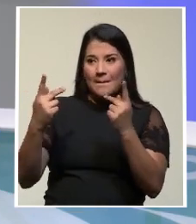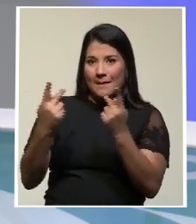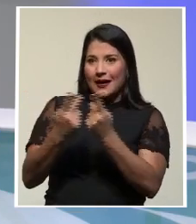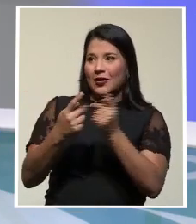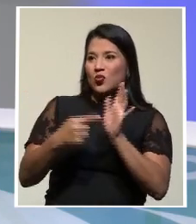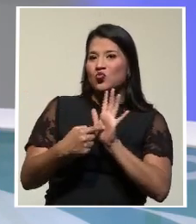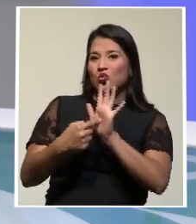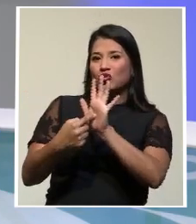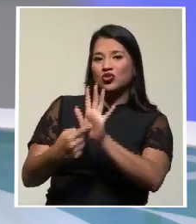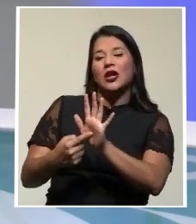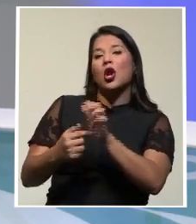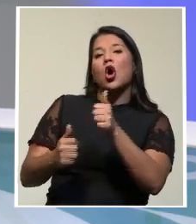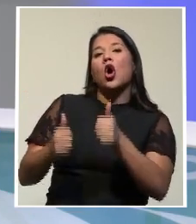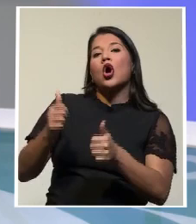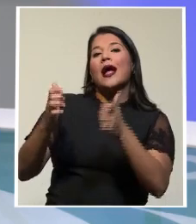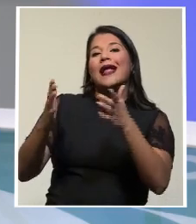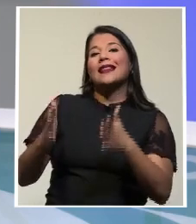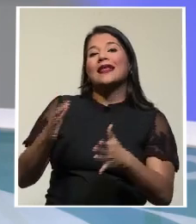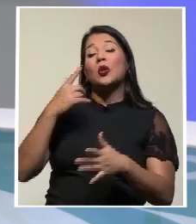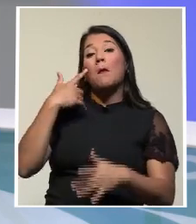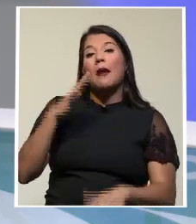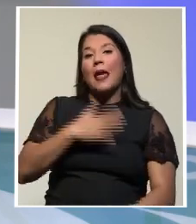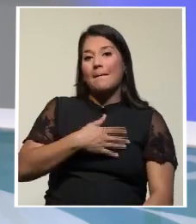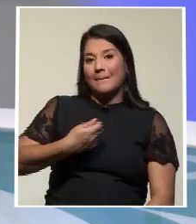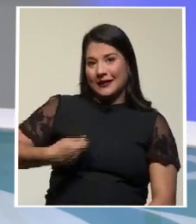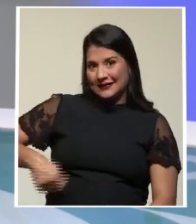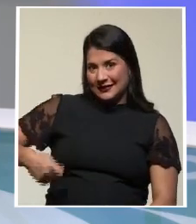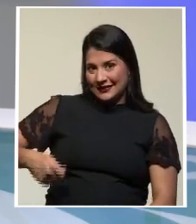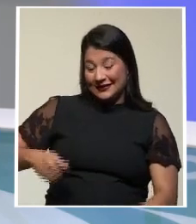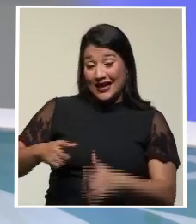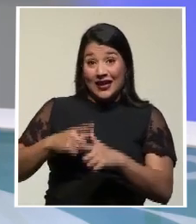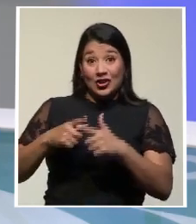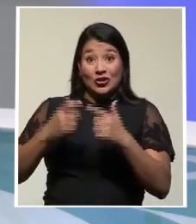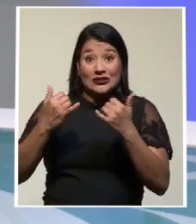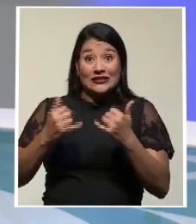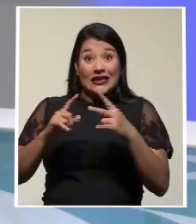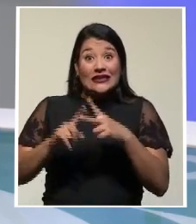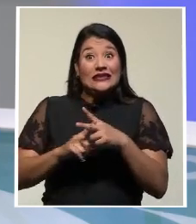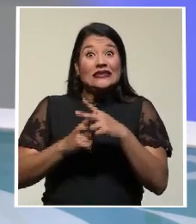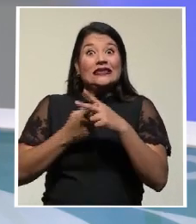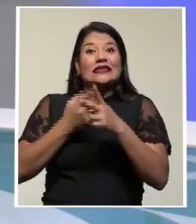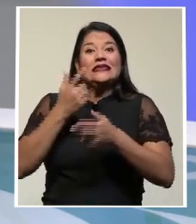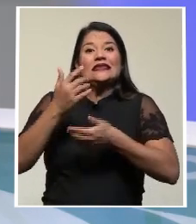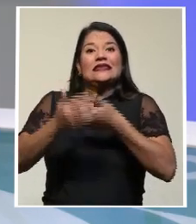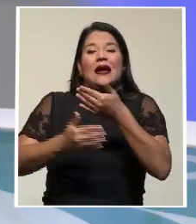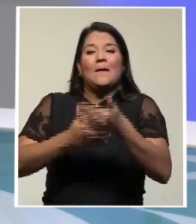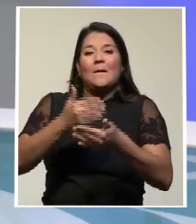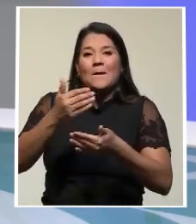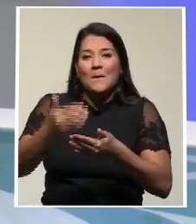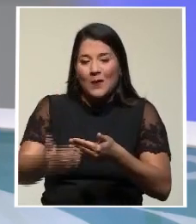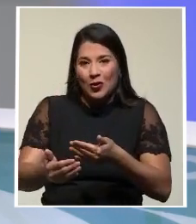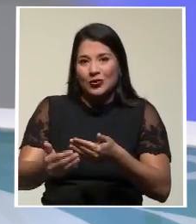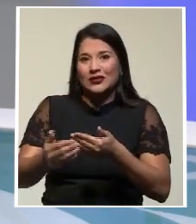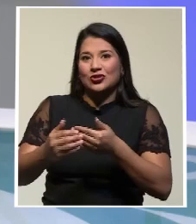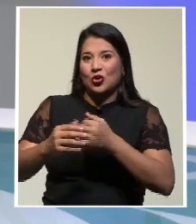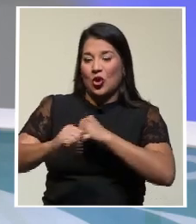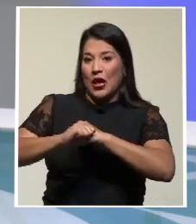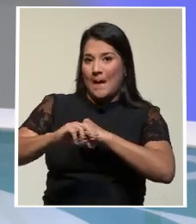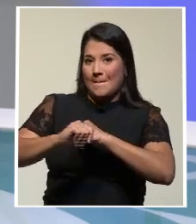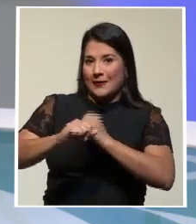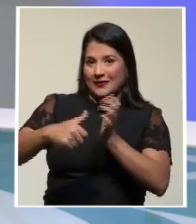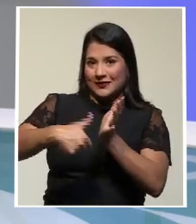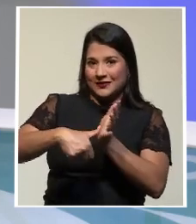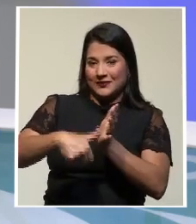sus fórmulas presidenciales, y con esto se derrumba el inicio de una histórica campaña electoral.